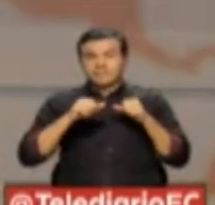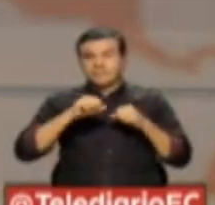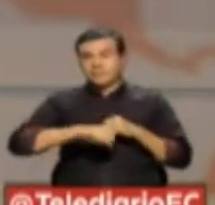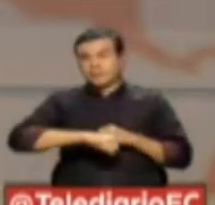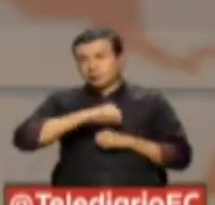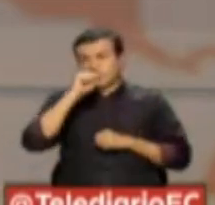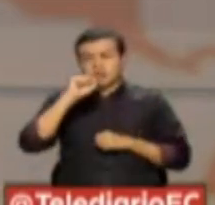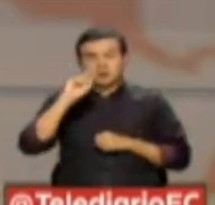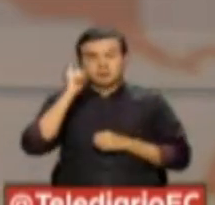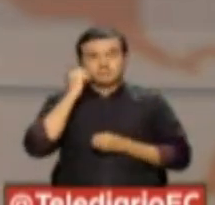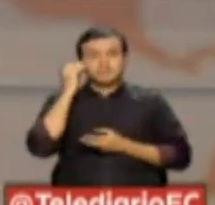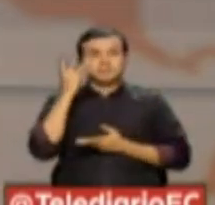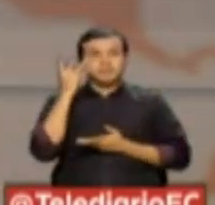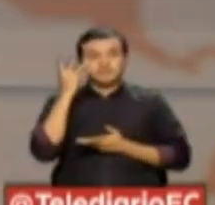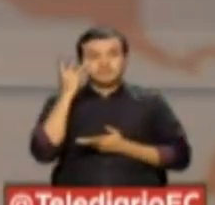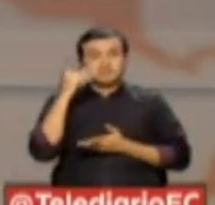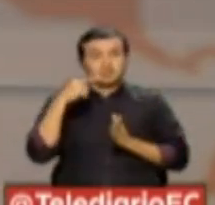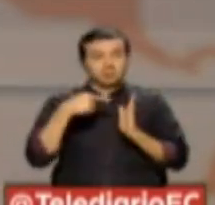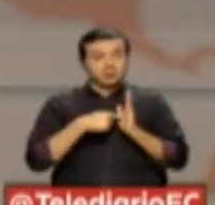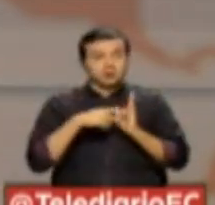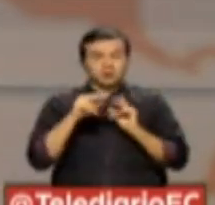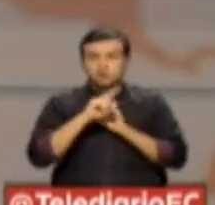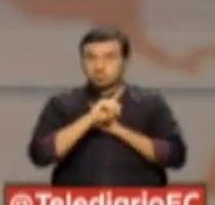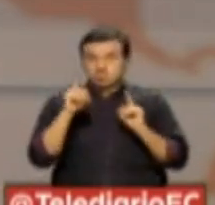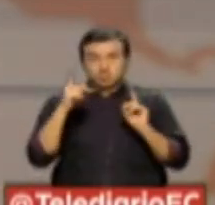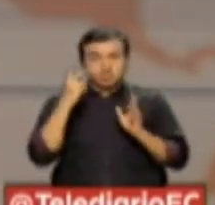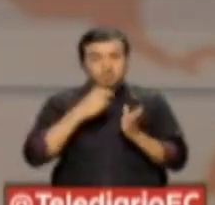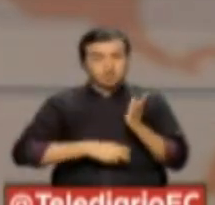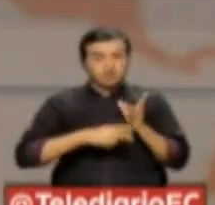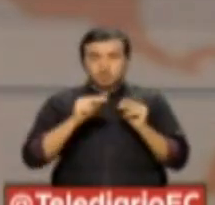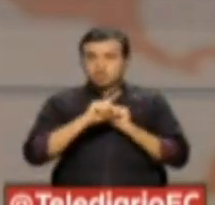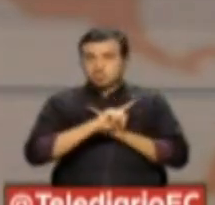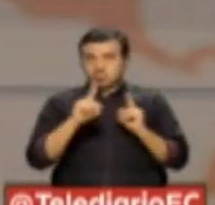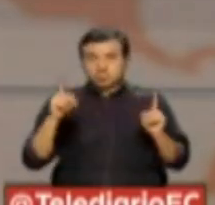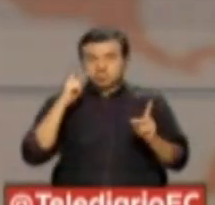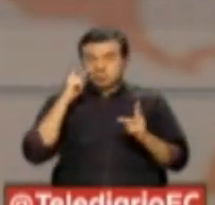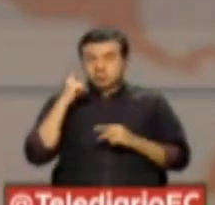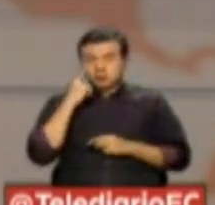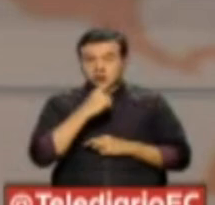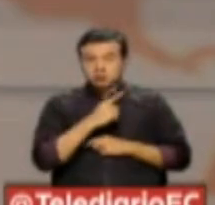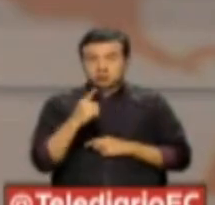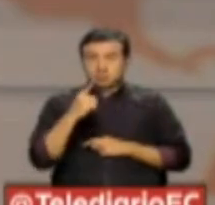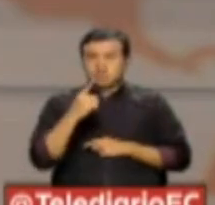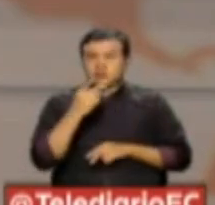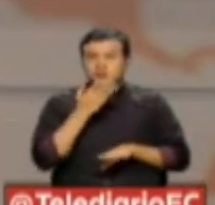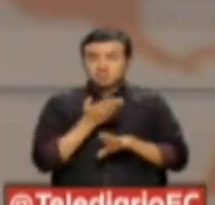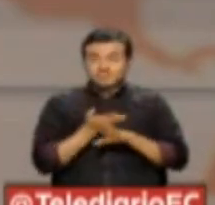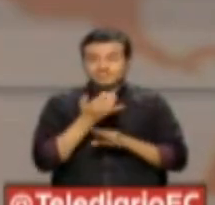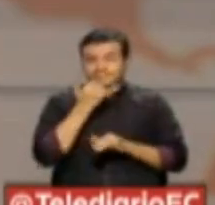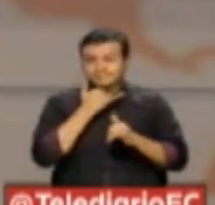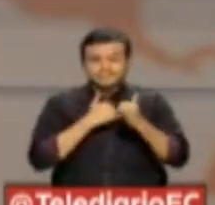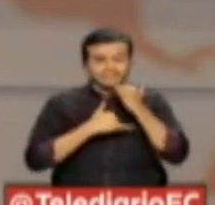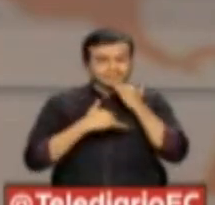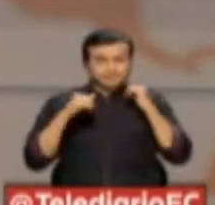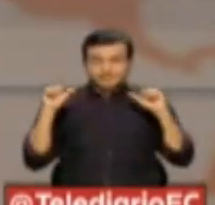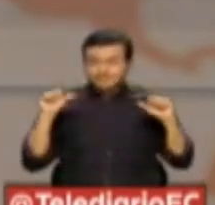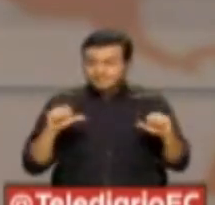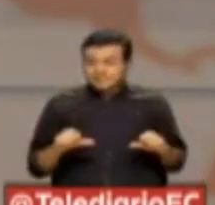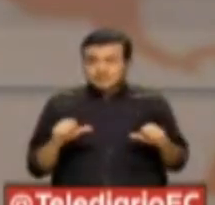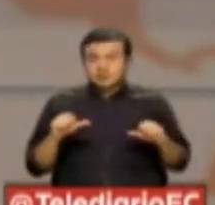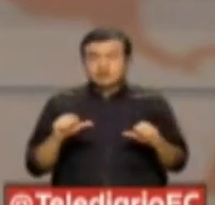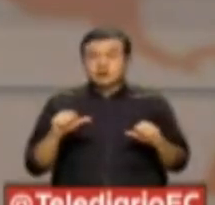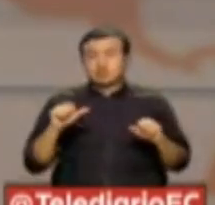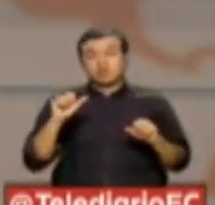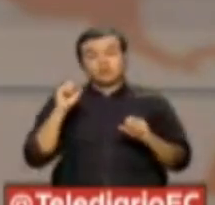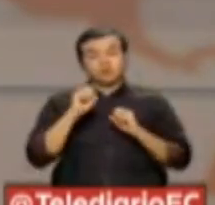con una consigna no más impuestos sino más multas y aquello ha demostrado que es una propuesta demagógica que el